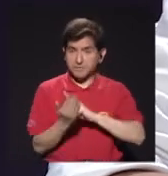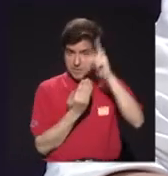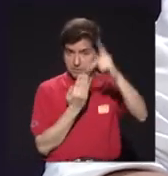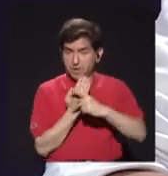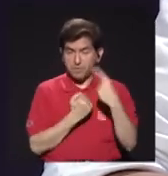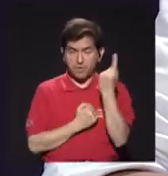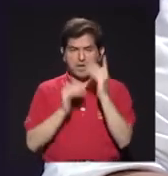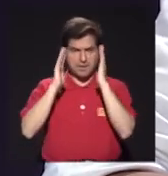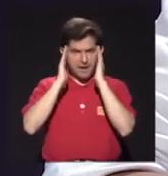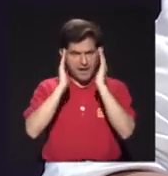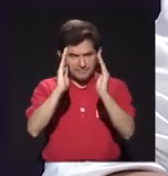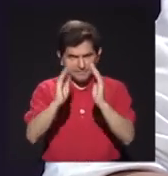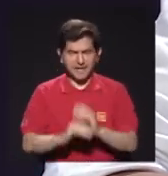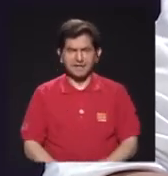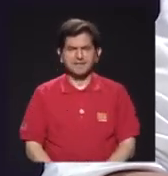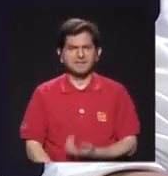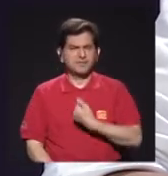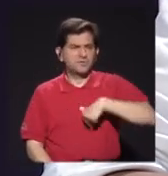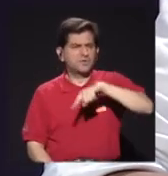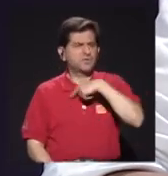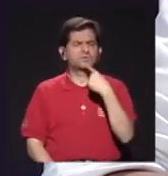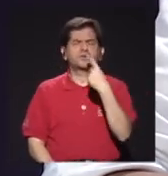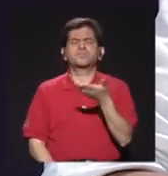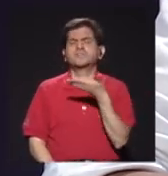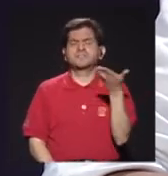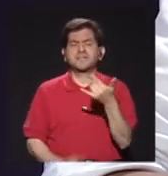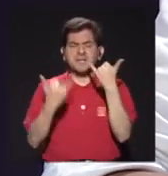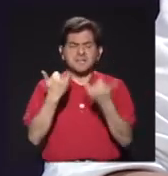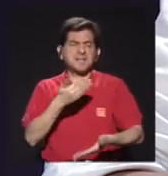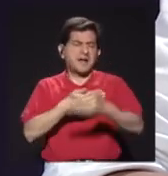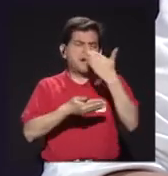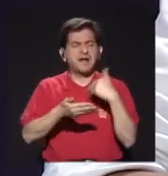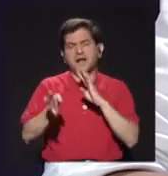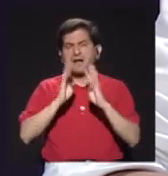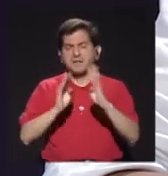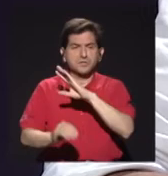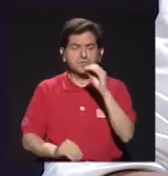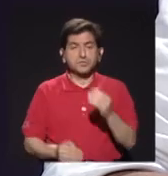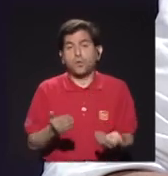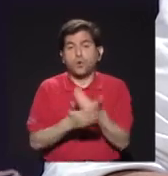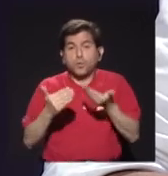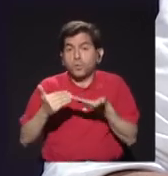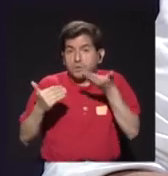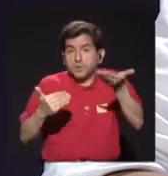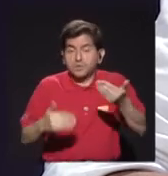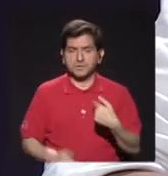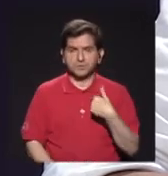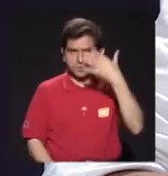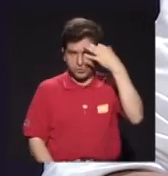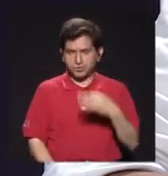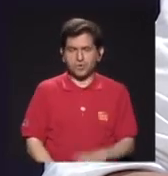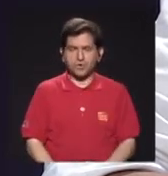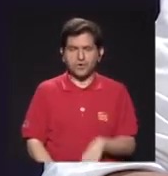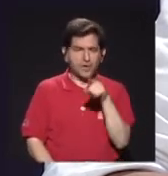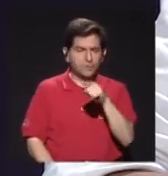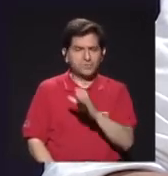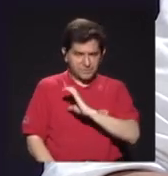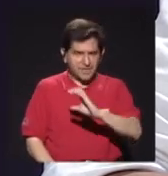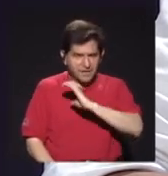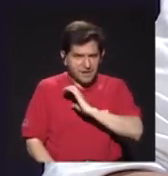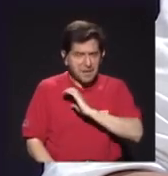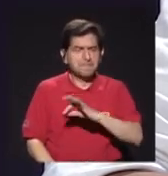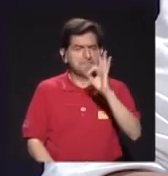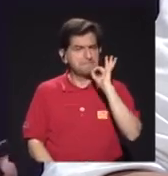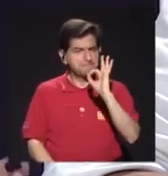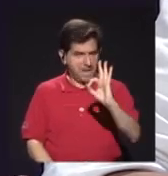pendiente de que podemos decir más de lo que se ha dicho o algo más novedoso verdad yo creo que el adjetivo que le pones está muy bien